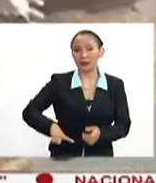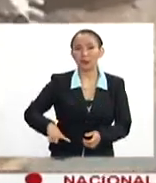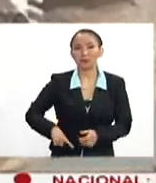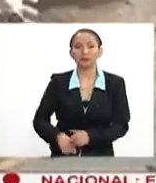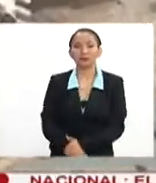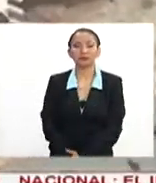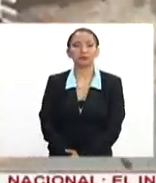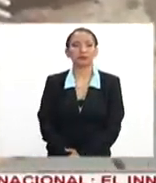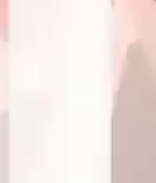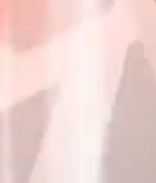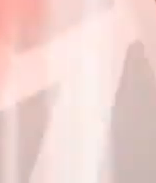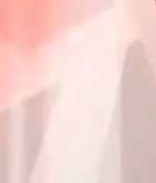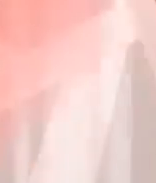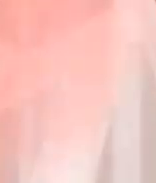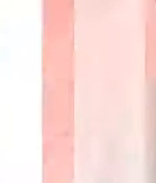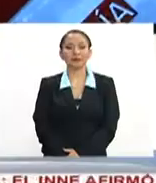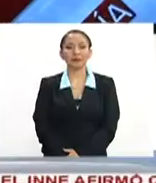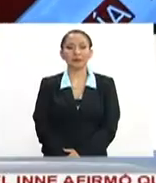Gobernación.